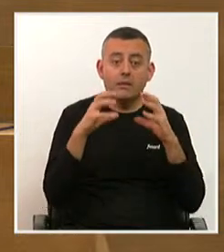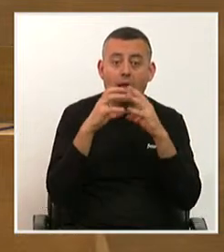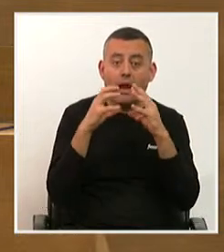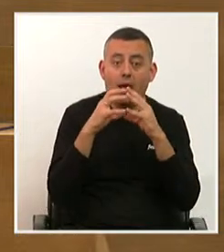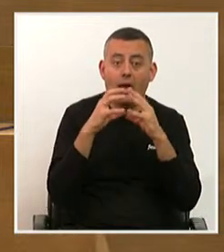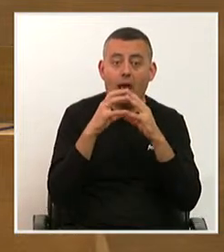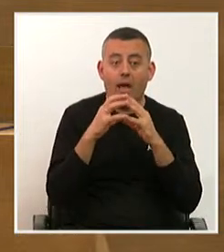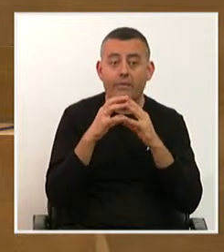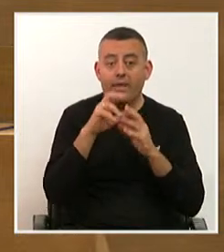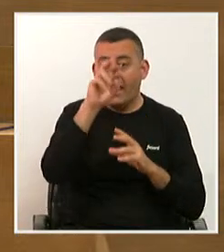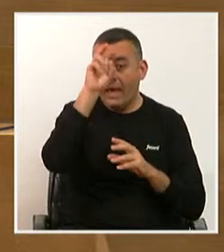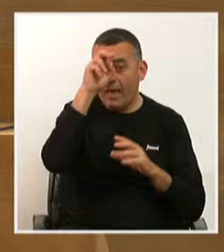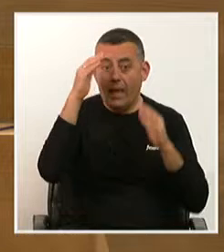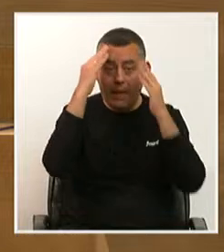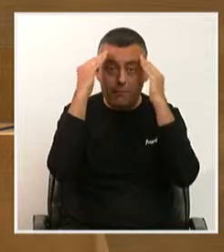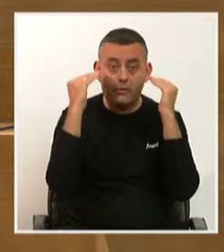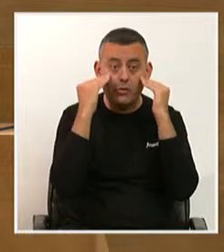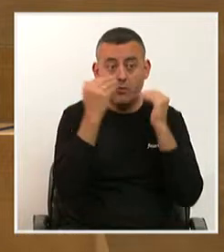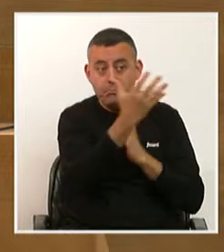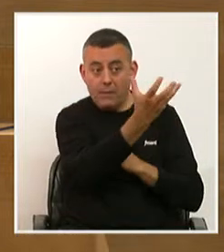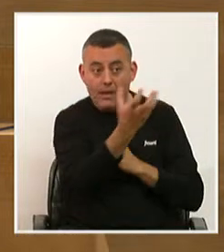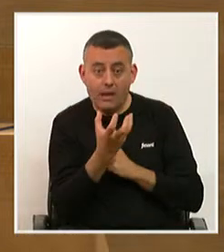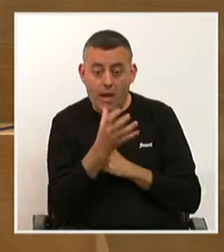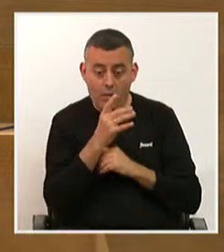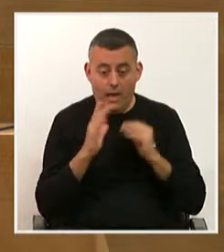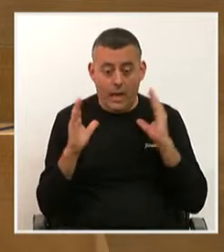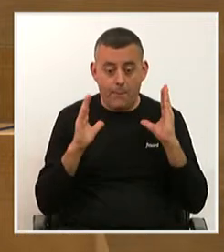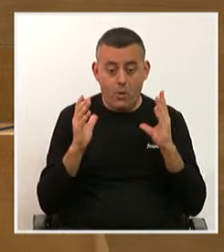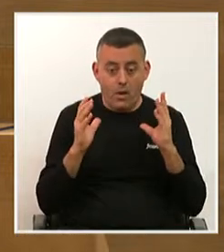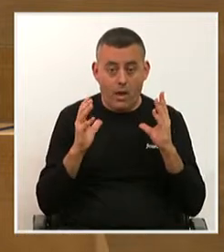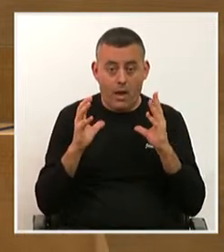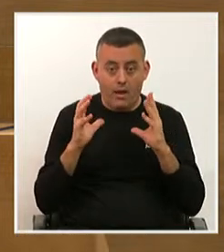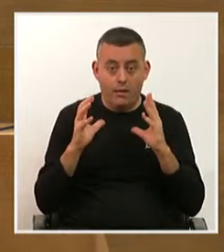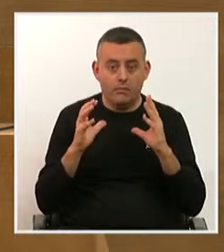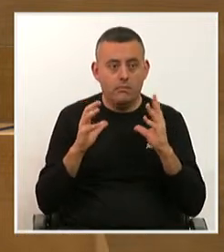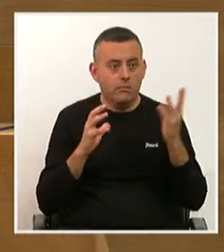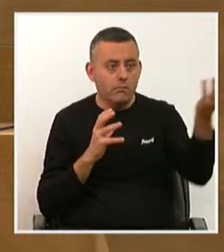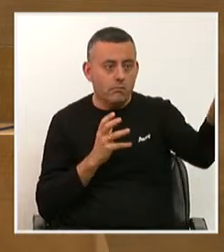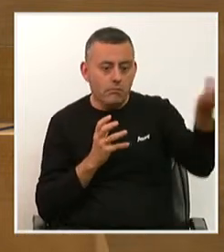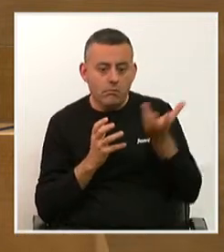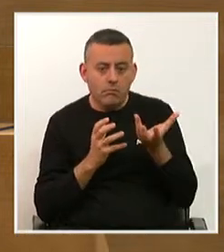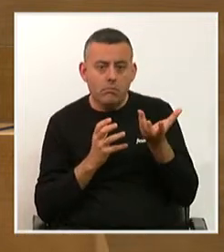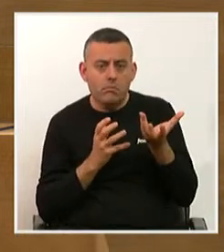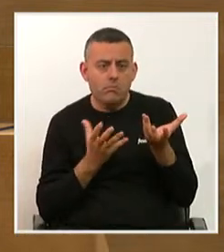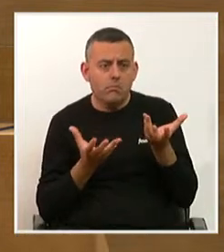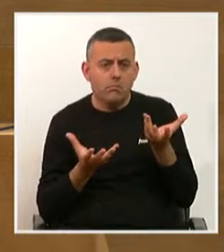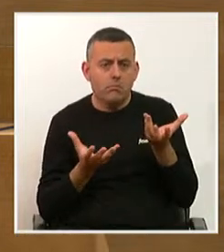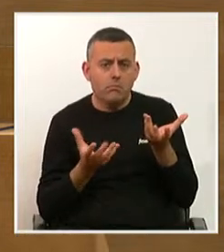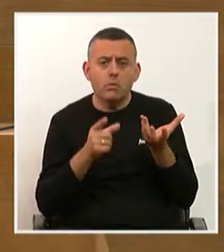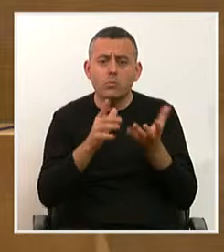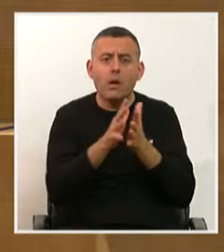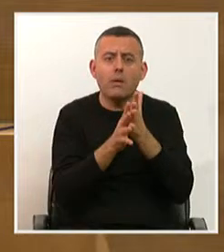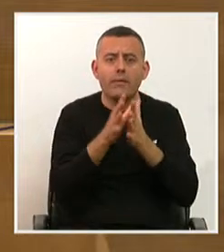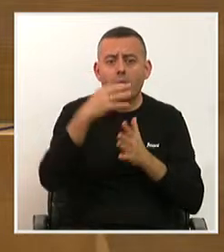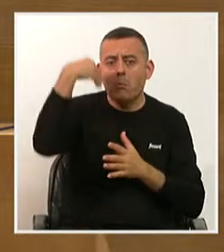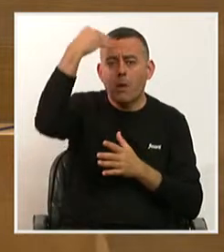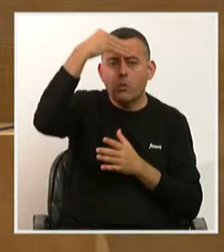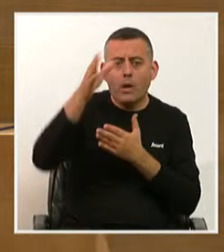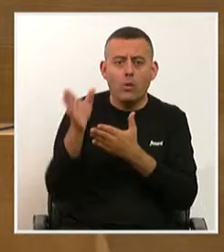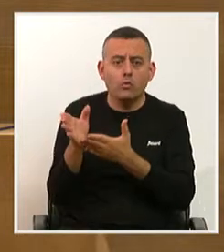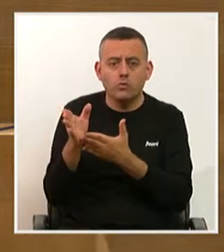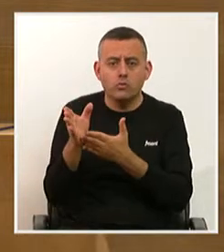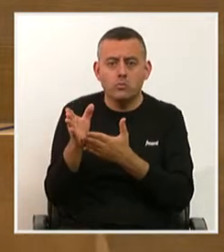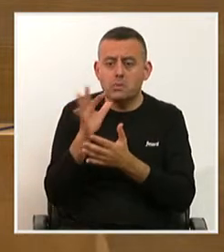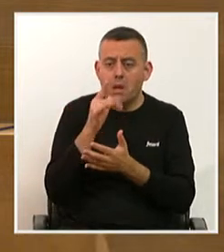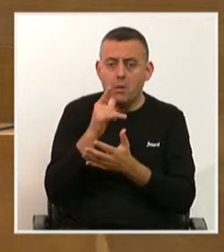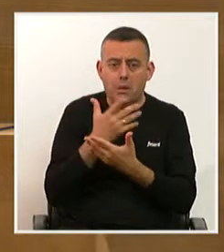chte en plena campaña es preocupen preocupen de mar un tra que es repercusion